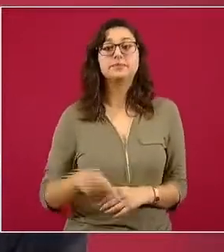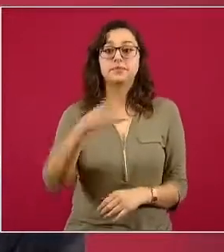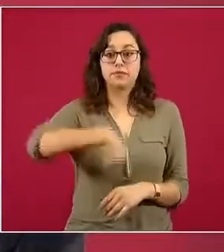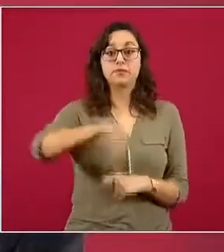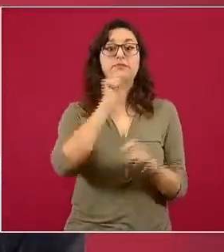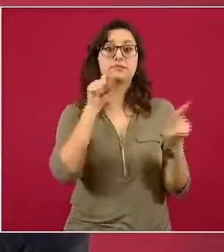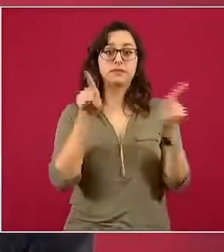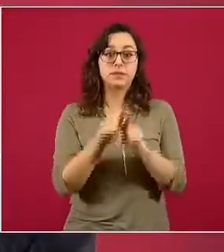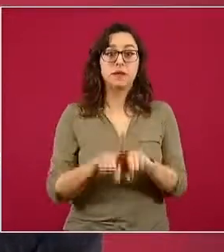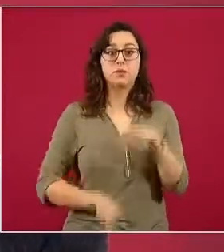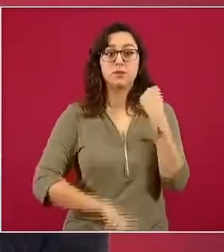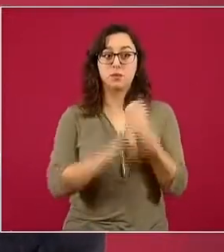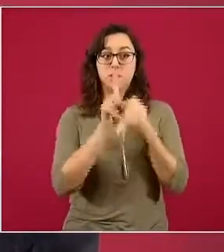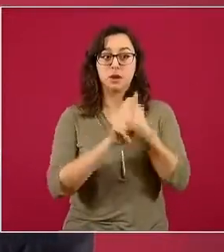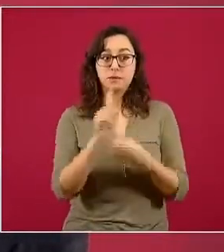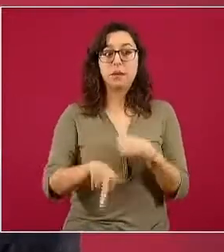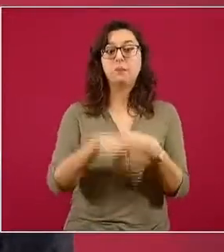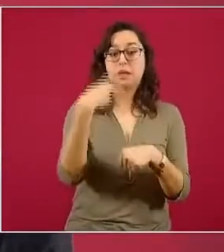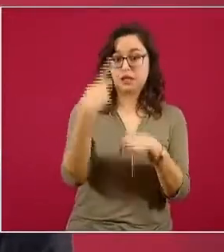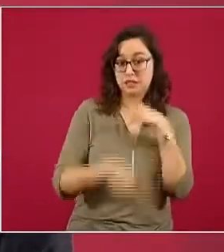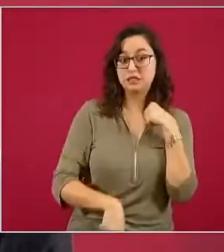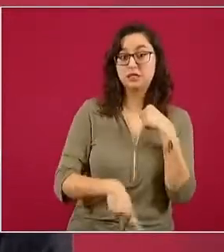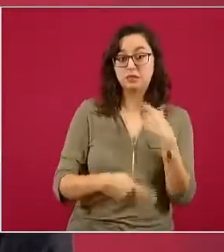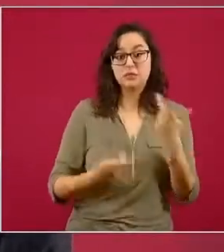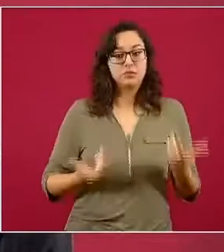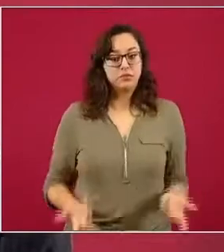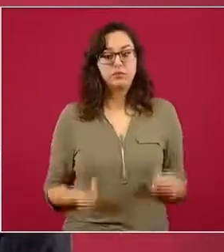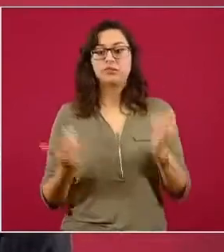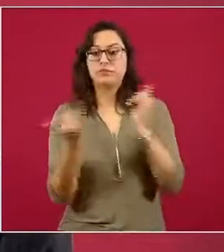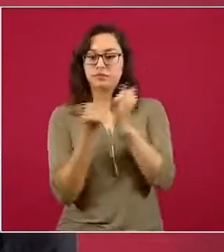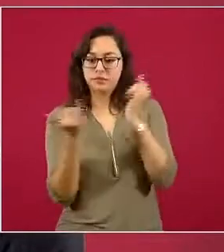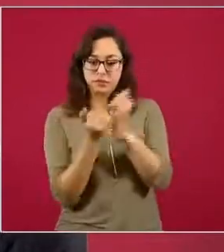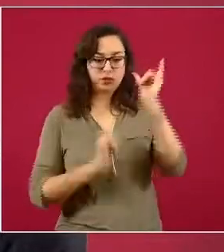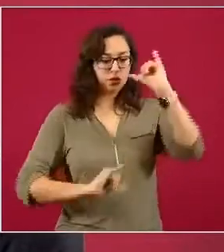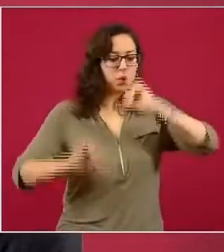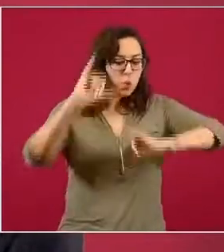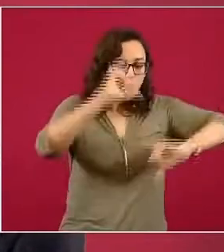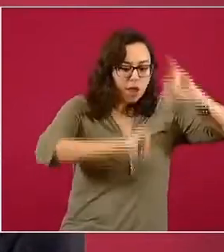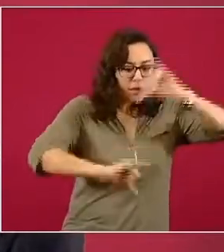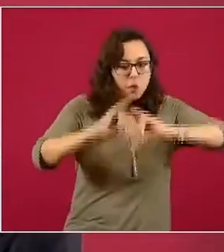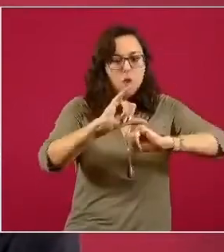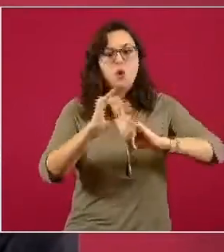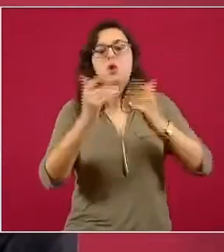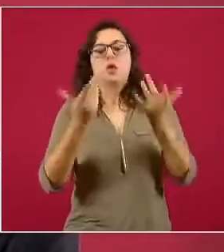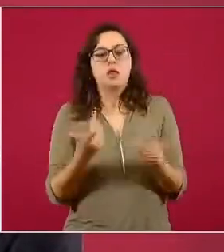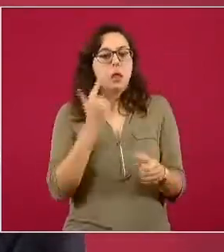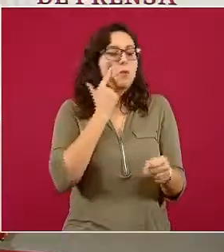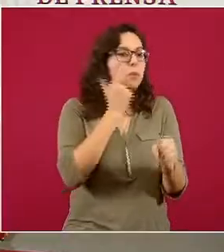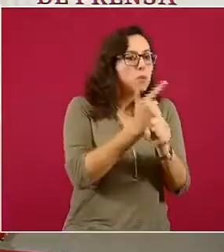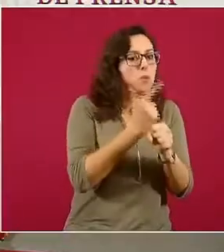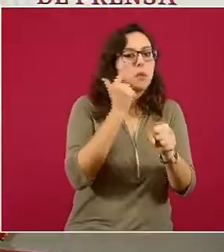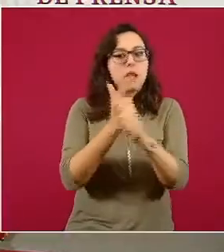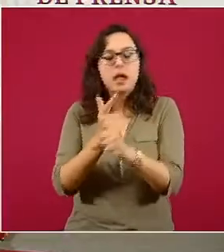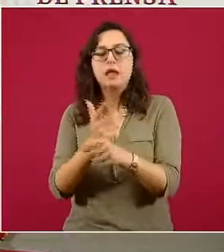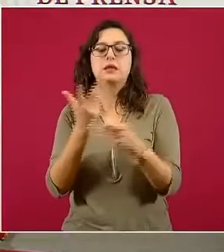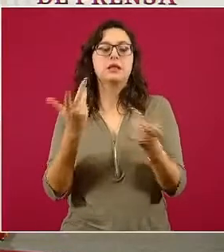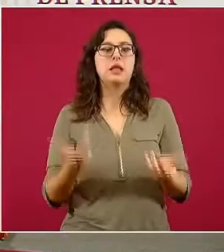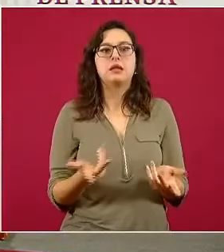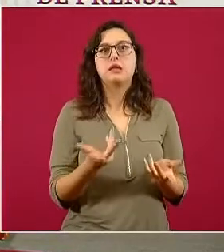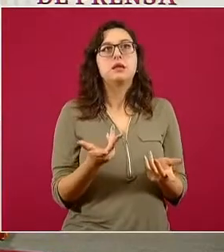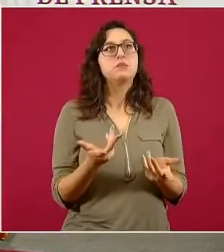exposición directa y muchos otros. Personal de laboratorios, de diagnóstico, tanto clínico como fuera del campo